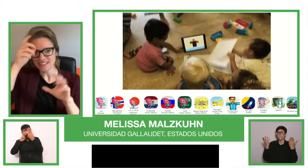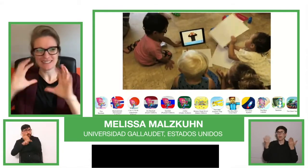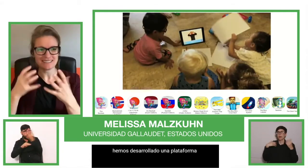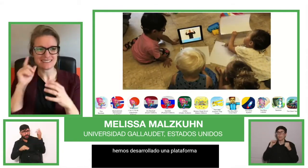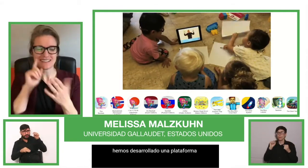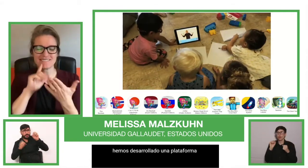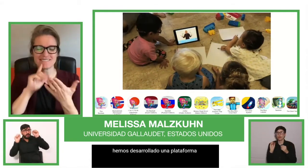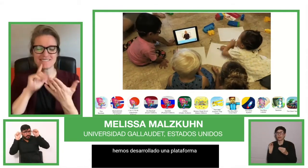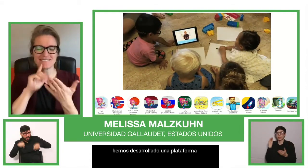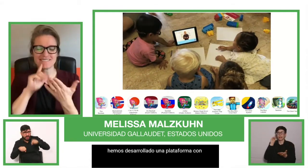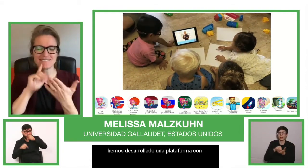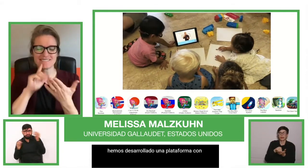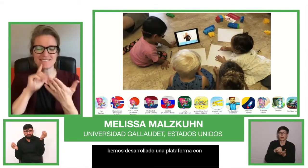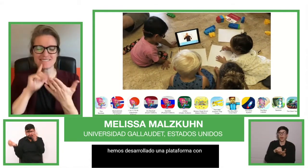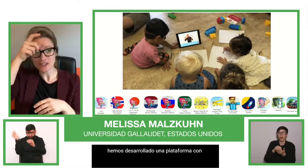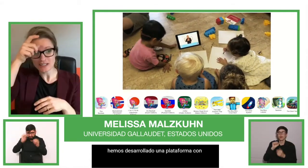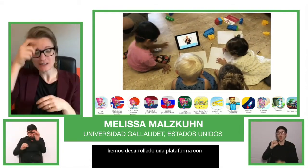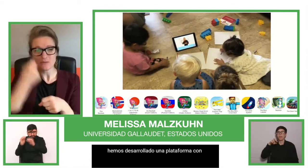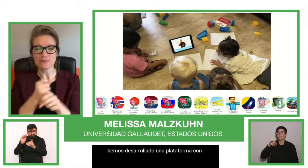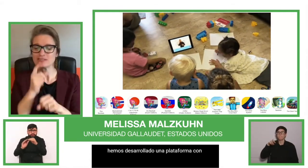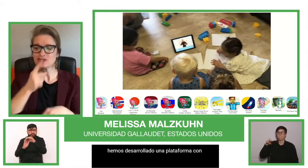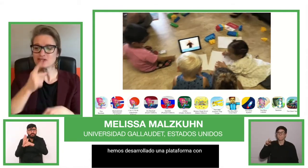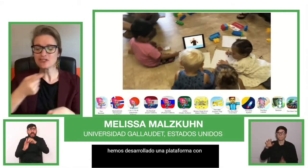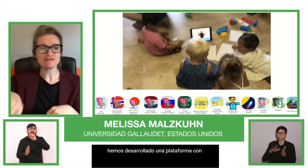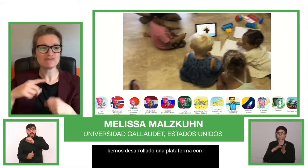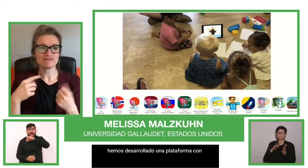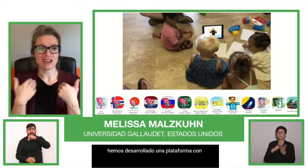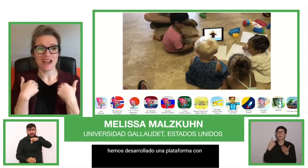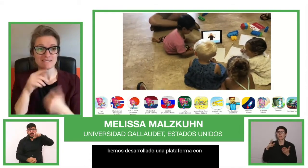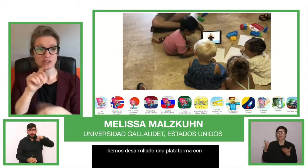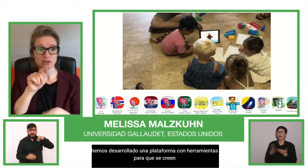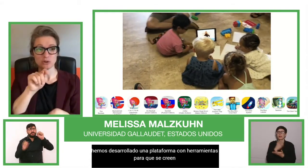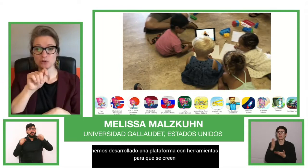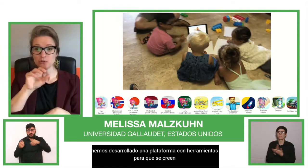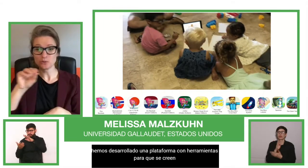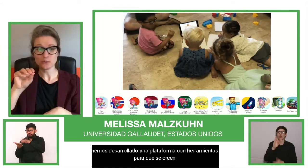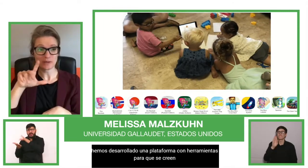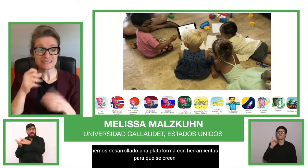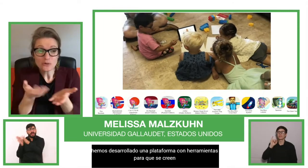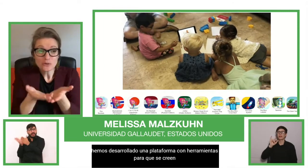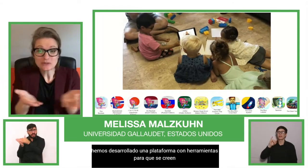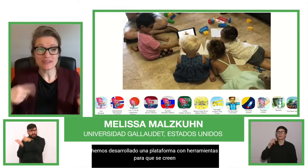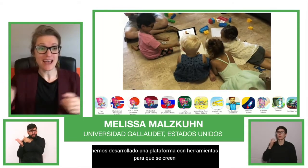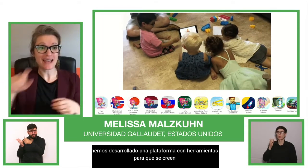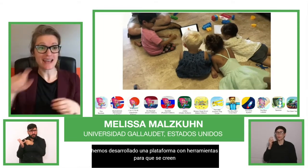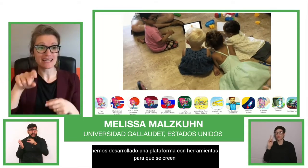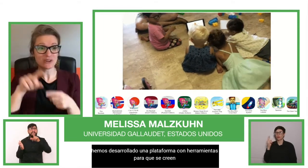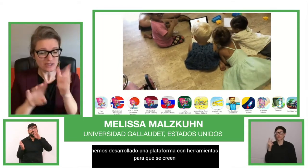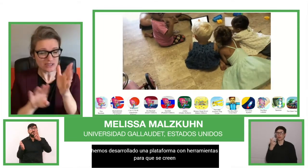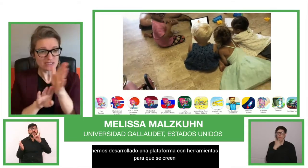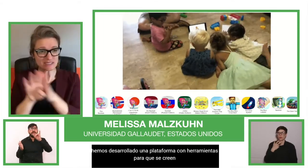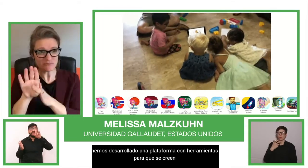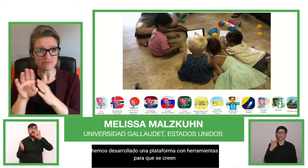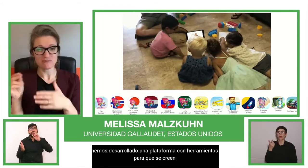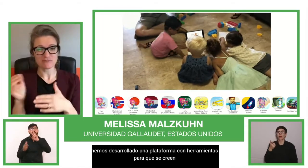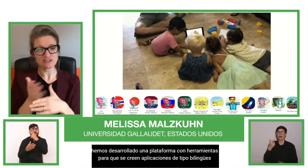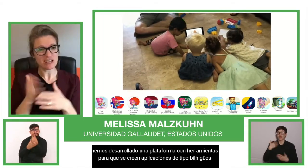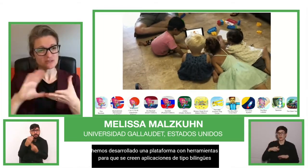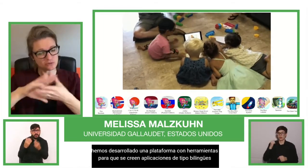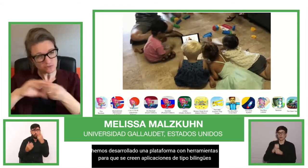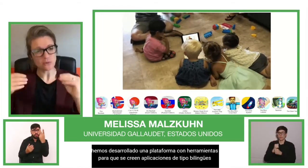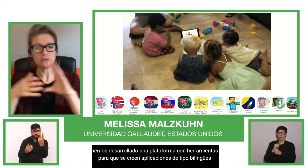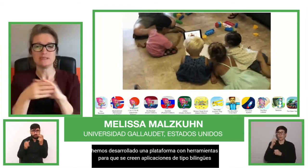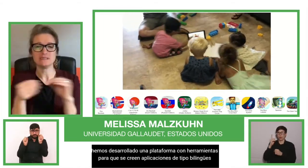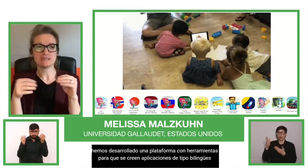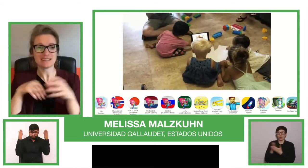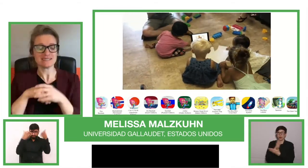aplicaciones de libros bilingües, y hemos trabajado con un grupo de miembros de comunidad comunidad no oyente en Turquía para crear